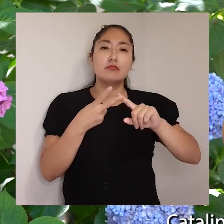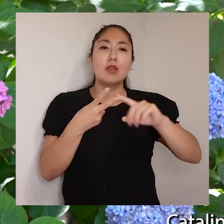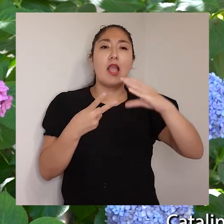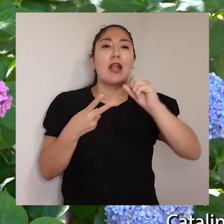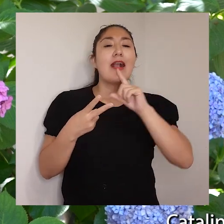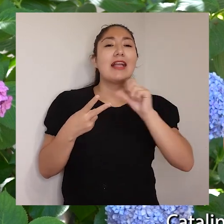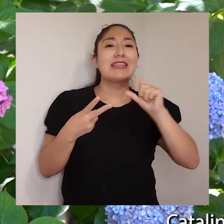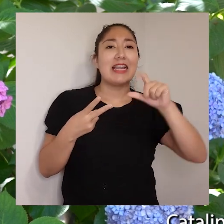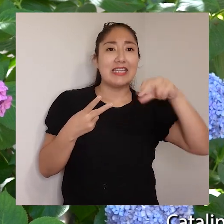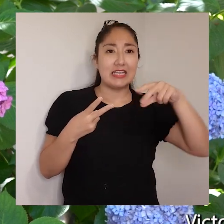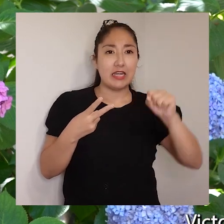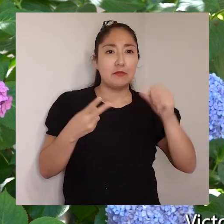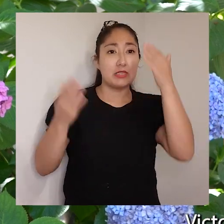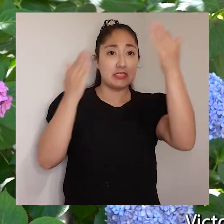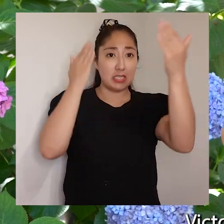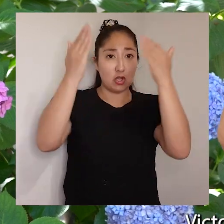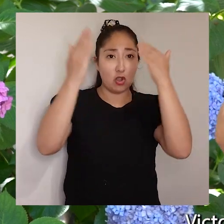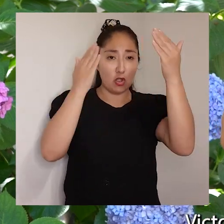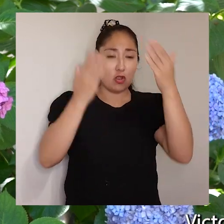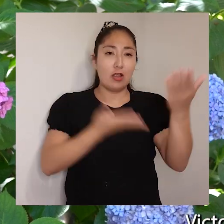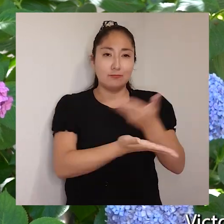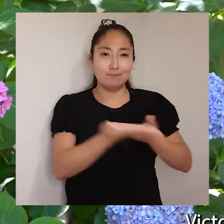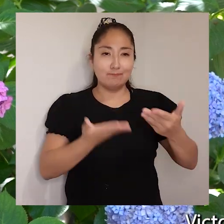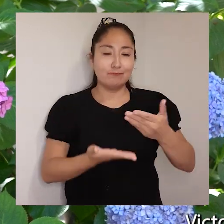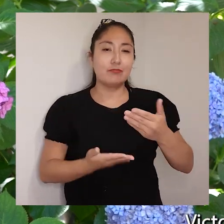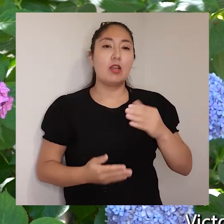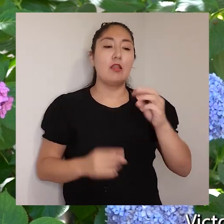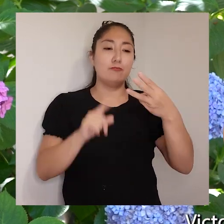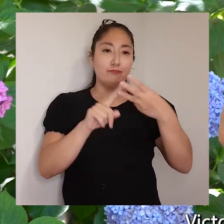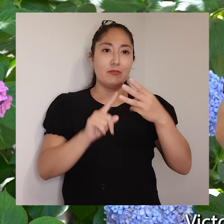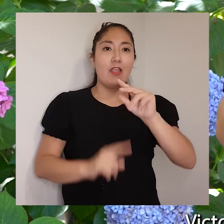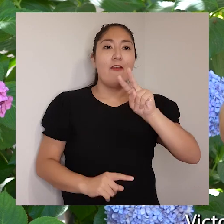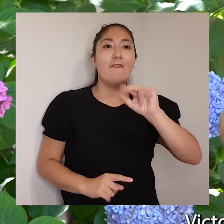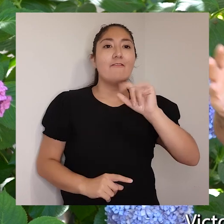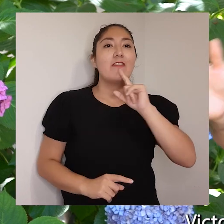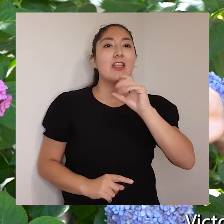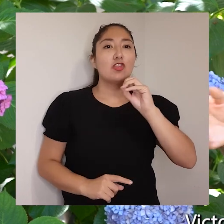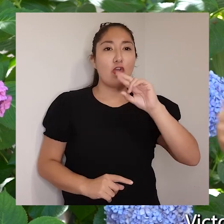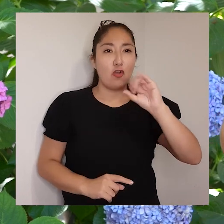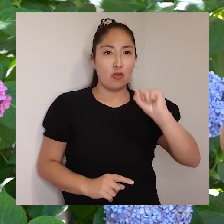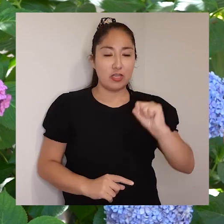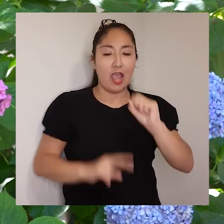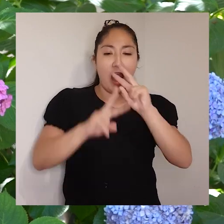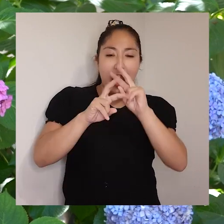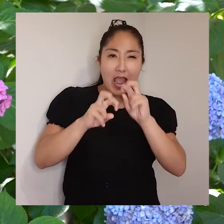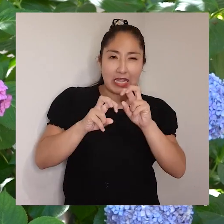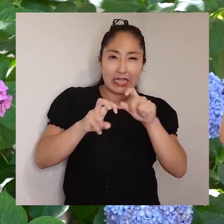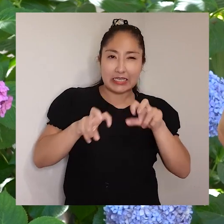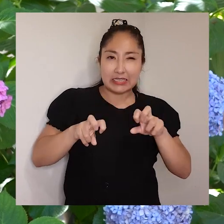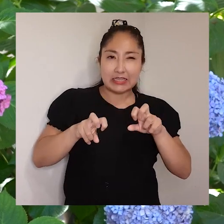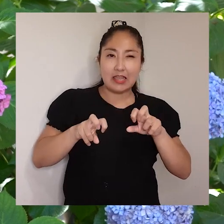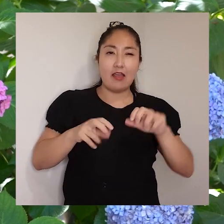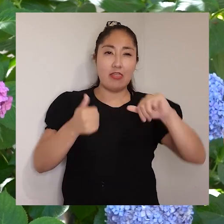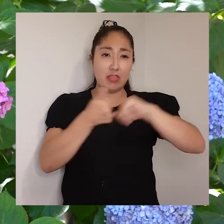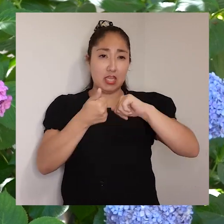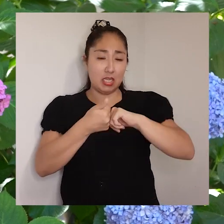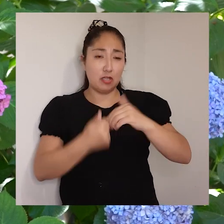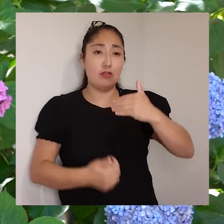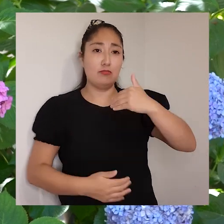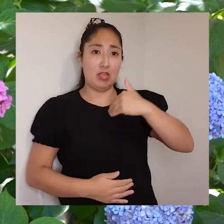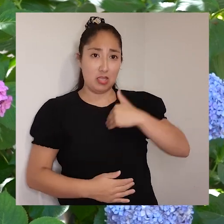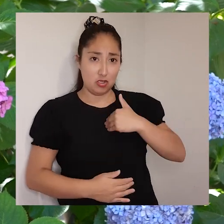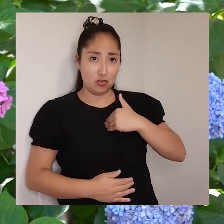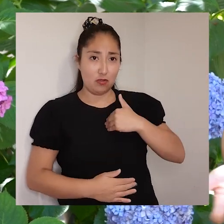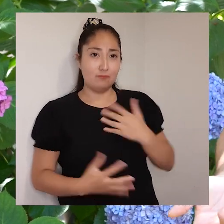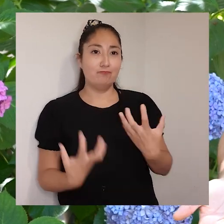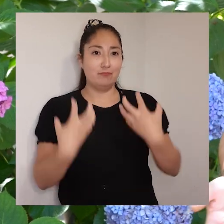y encargada de reparación, Victoria Marchán, socióloga y analista de género, y Francisco Farías, que les habla, trabajador